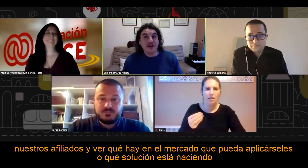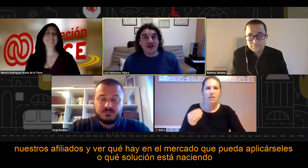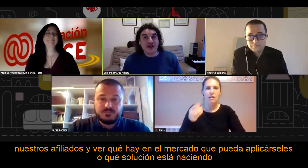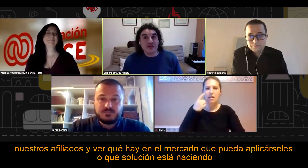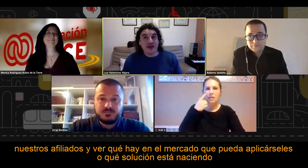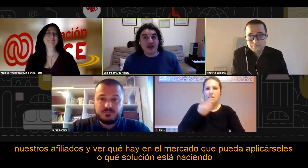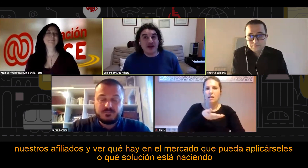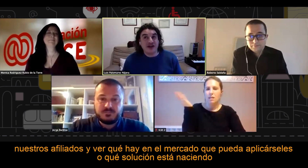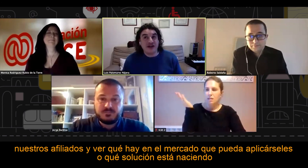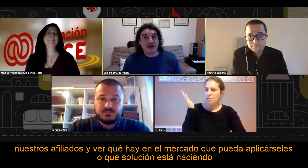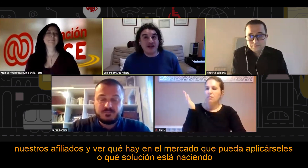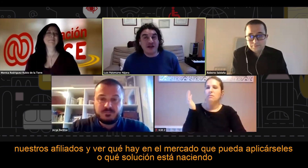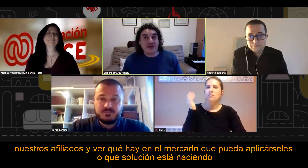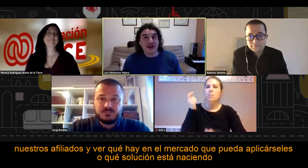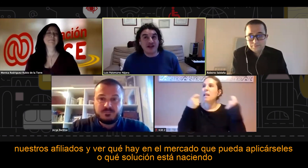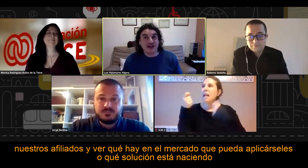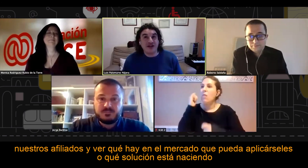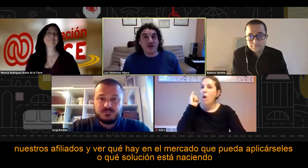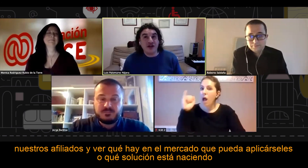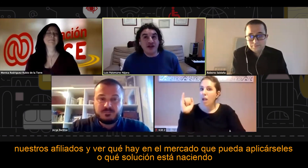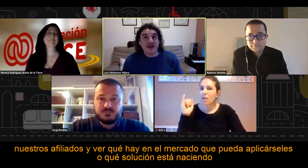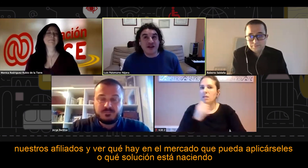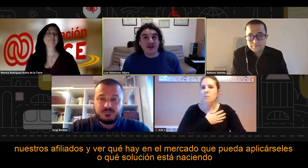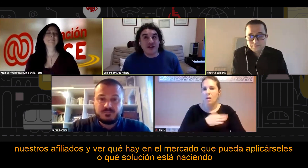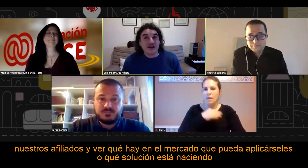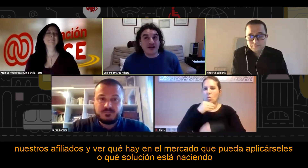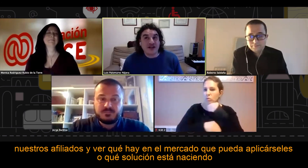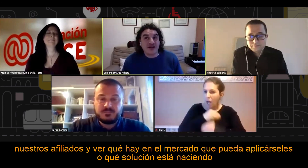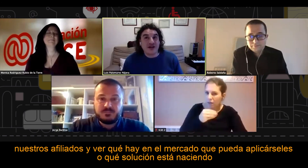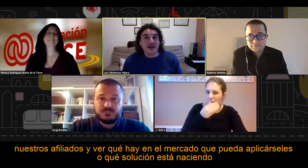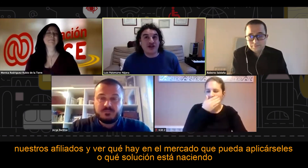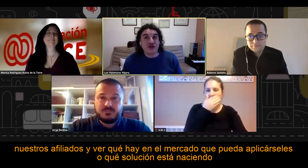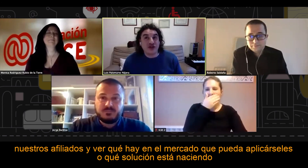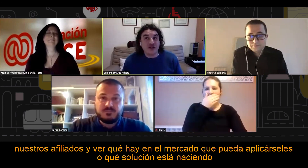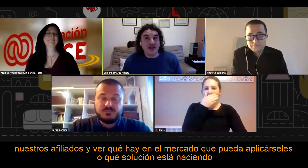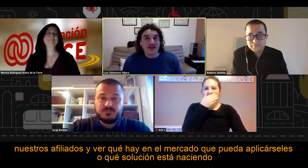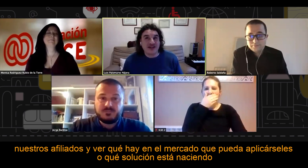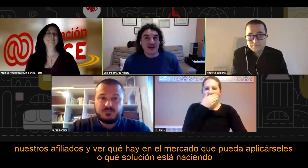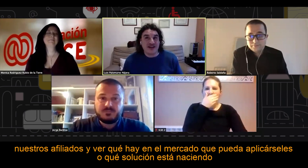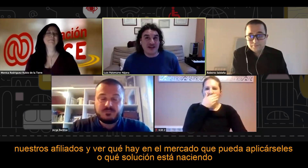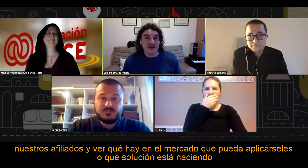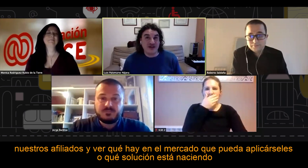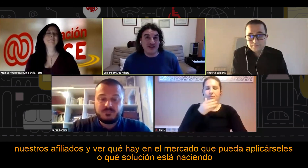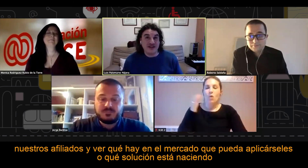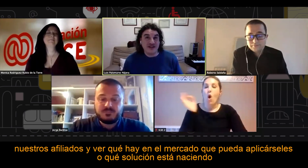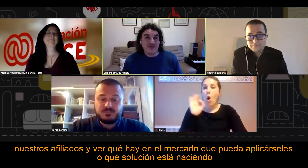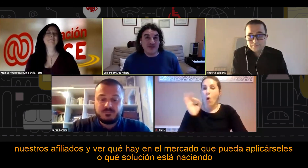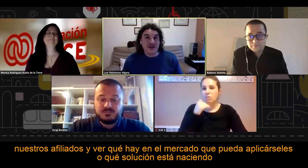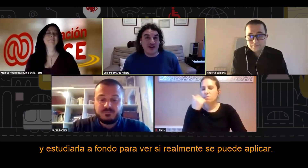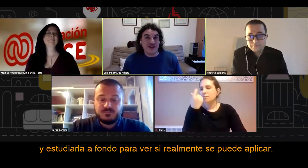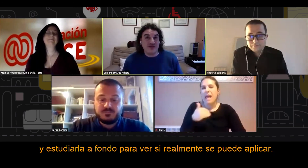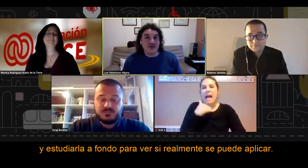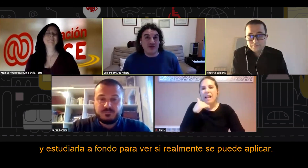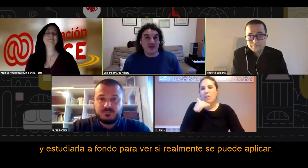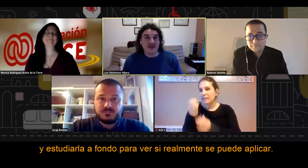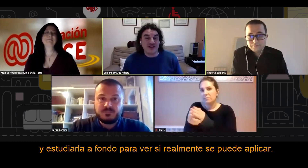que pueda aplicársele o qué solución está naciendo y